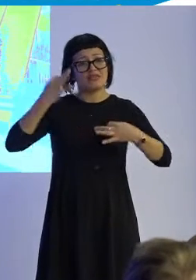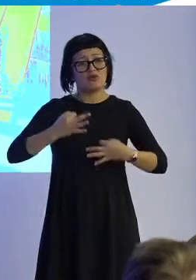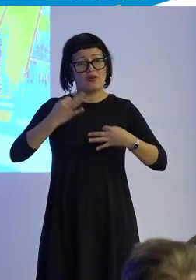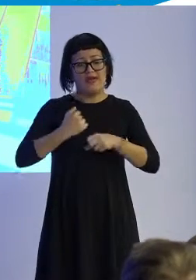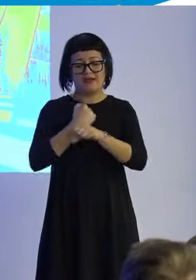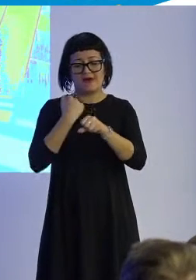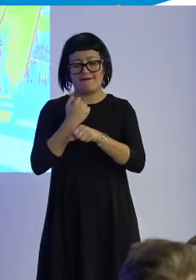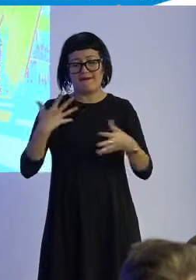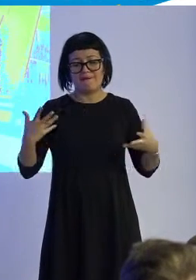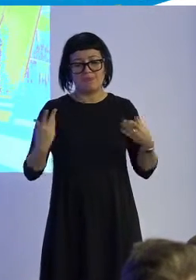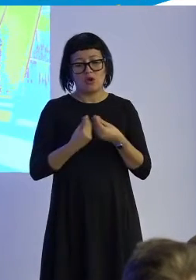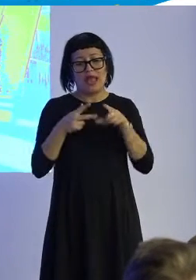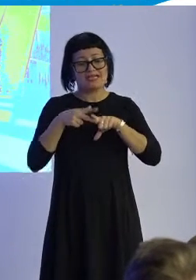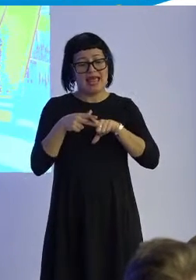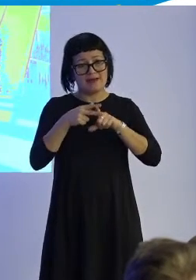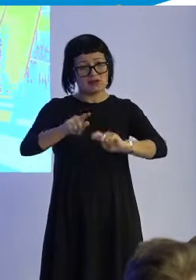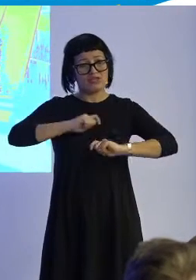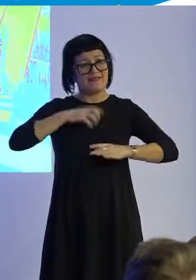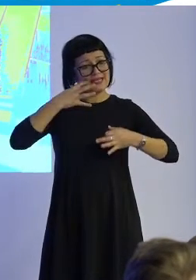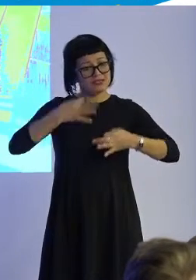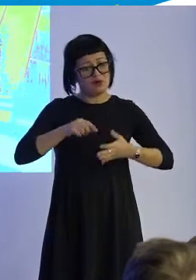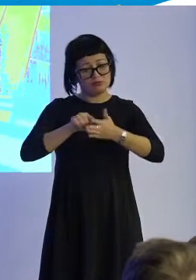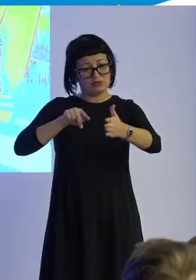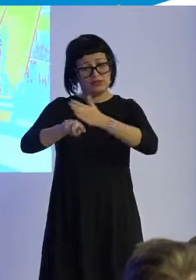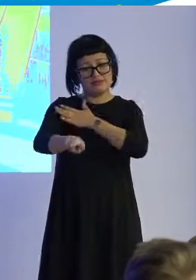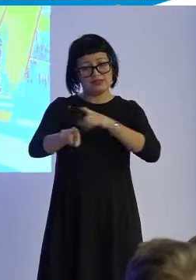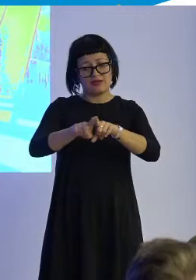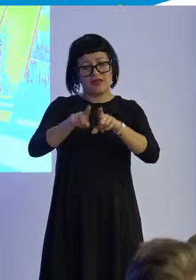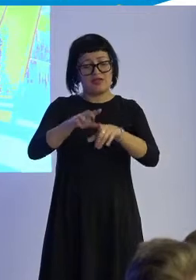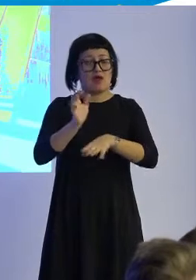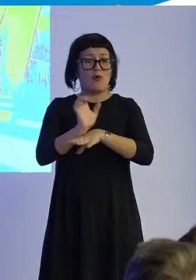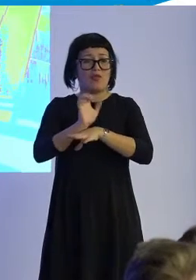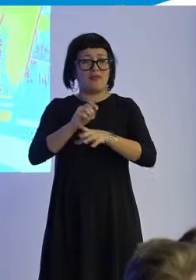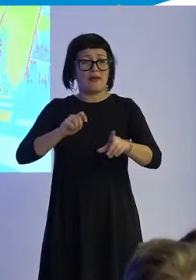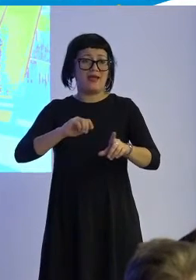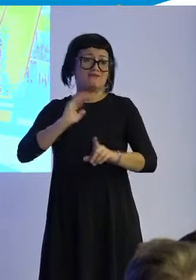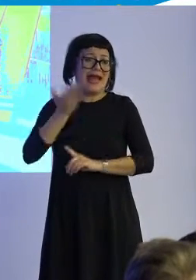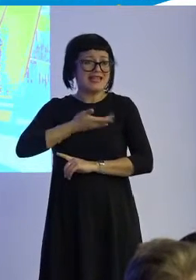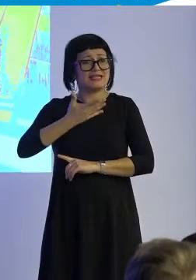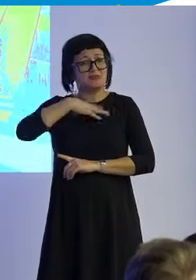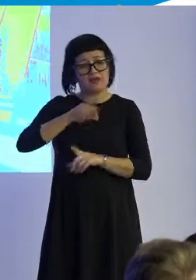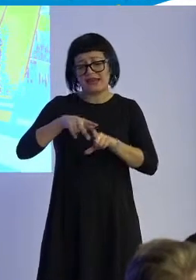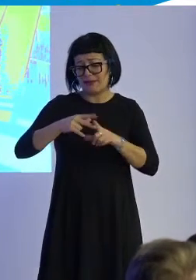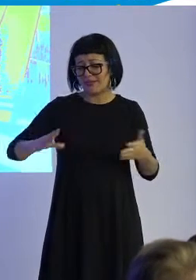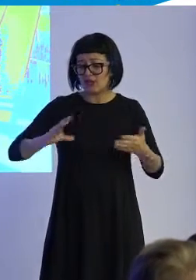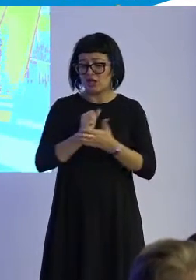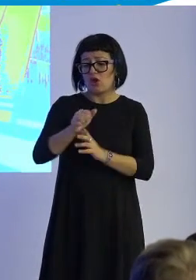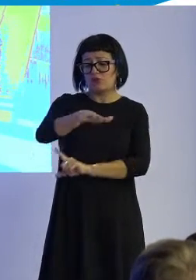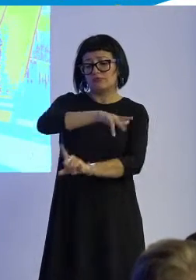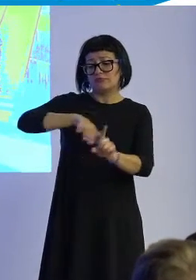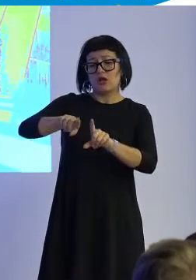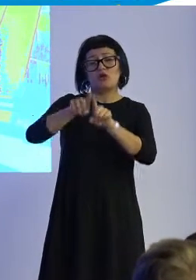trabajan con las herramientas que proporcionan seguridad a nivel de ciberataques, tienen todas sus herramientas en un entorno